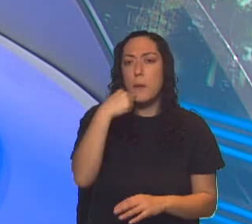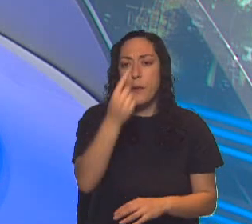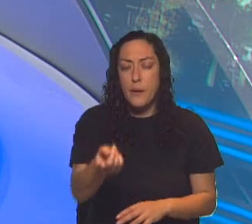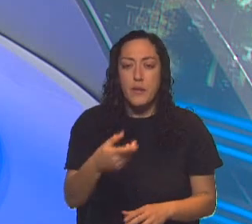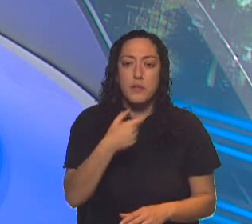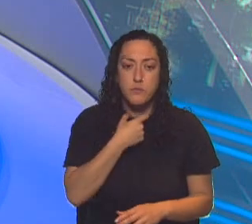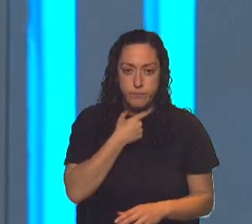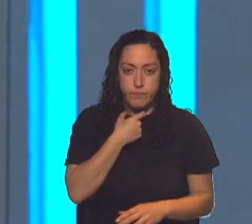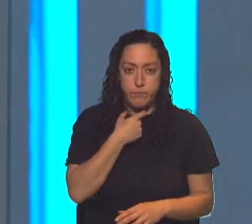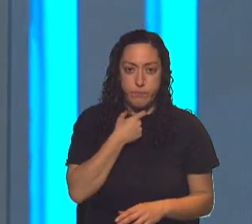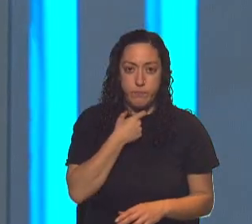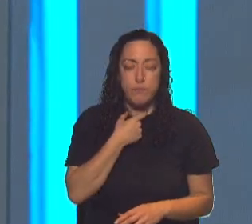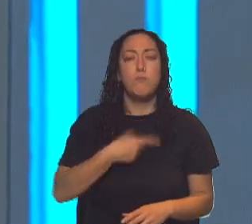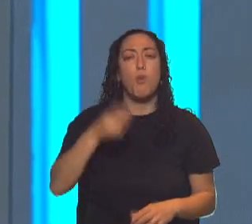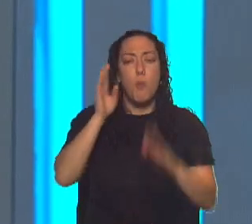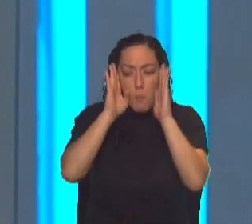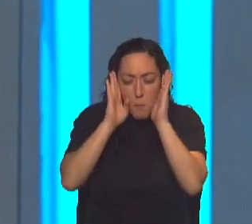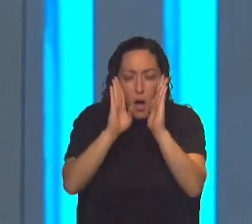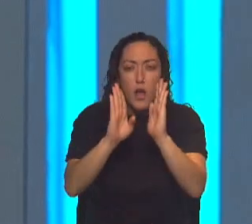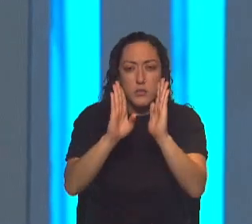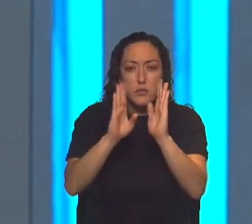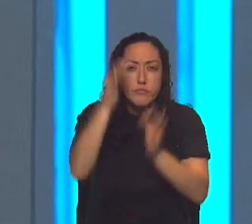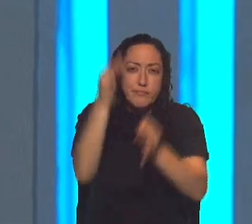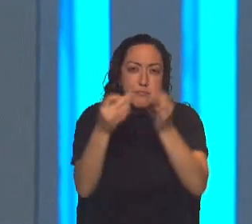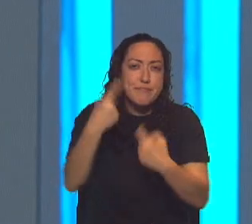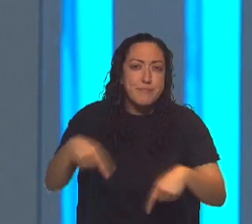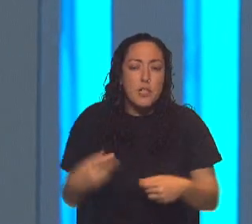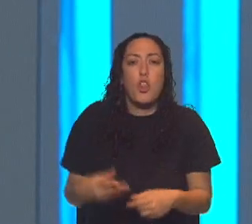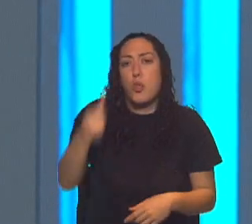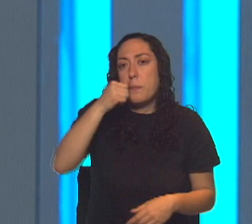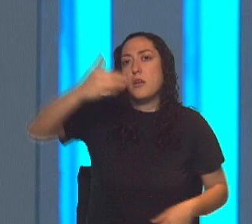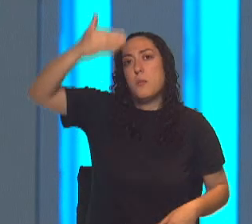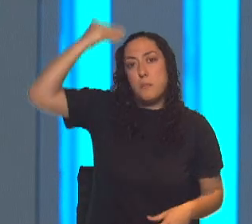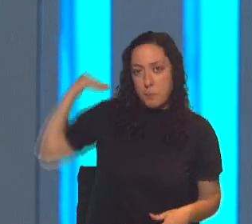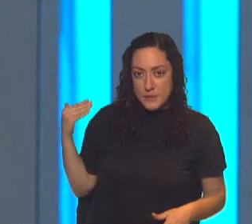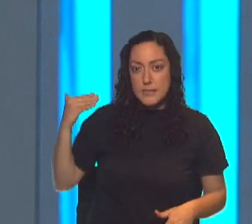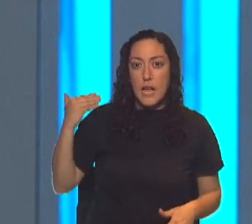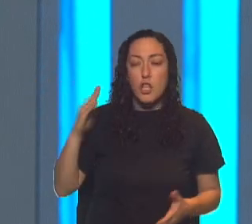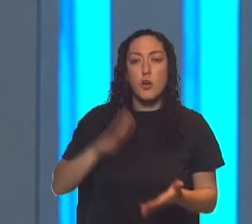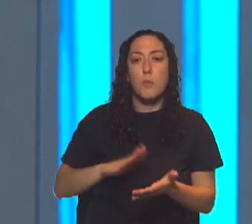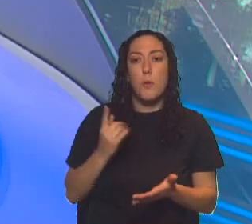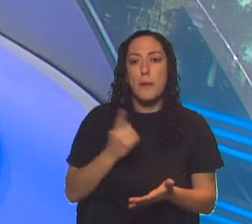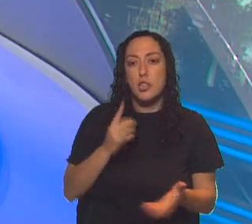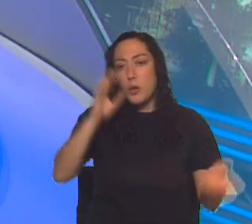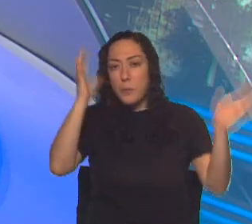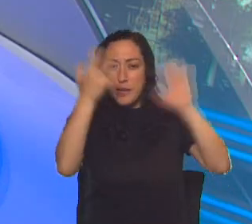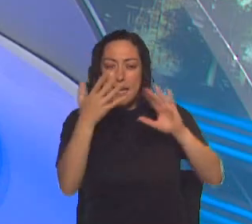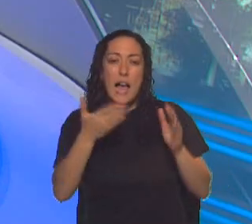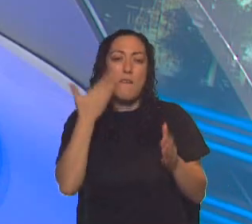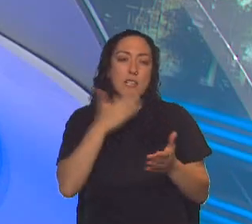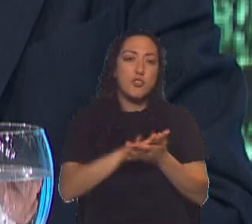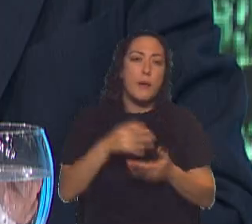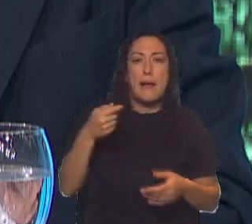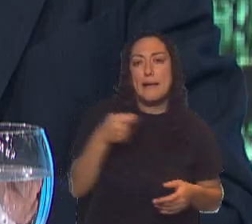a A qué le pusiste el ojo ayer porque el anterior debate el domingo pasado a lo mejor el momento en que mi ley reivindicó el genocidio no el